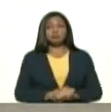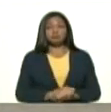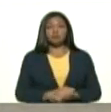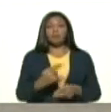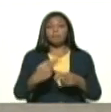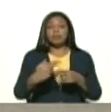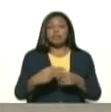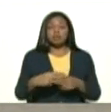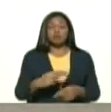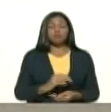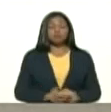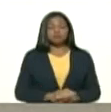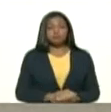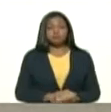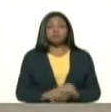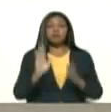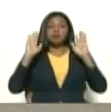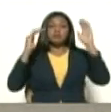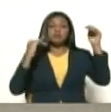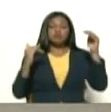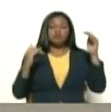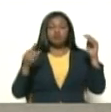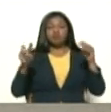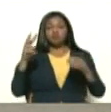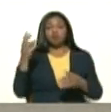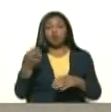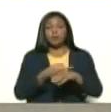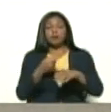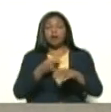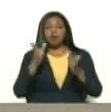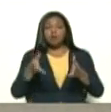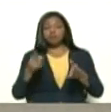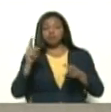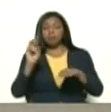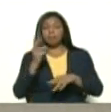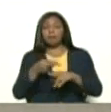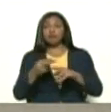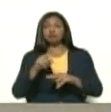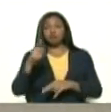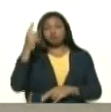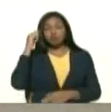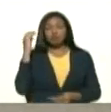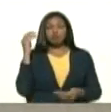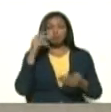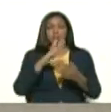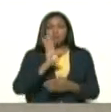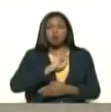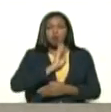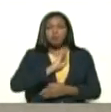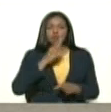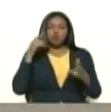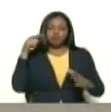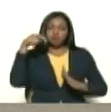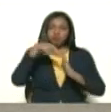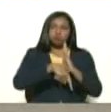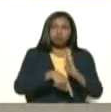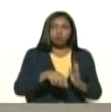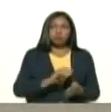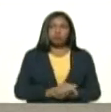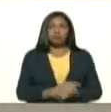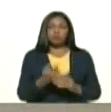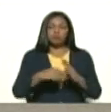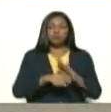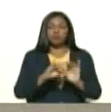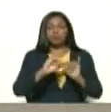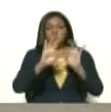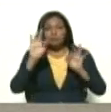Peligro, peligro. Atención, Marco Torres, gobernador. Yo sé que estás metido personalmente y a fondo, pero métete a fondo con estos